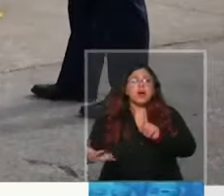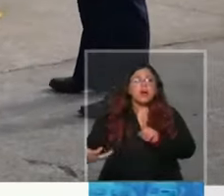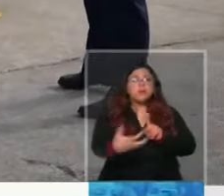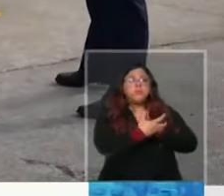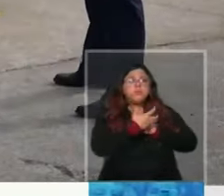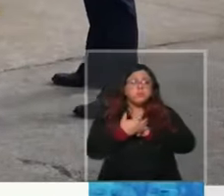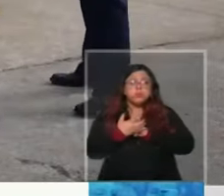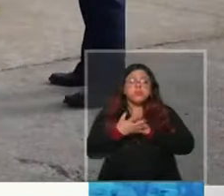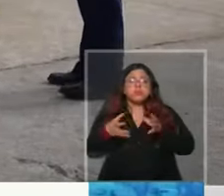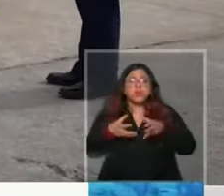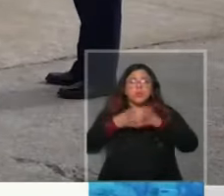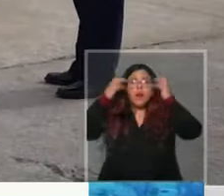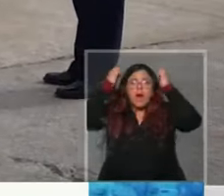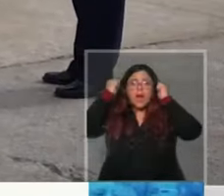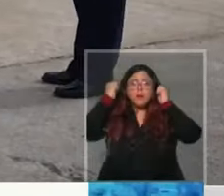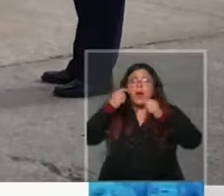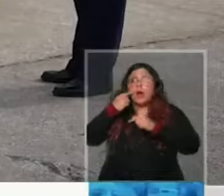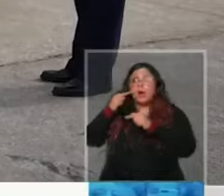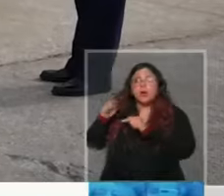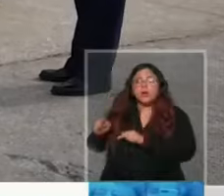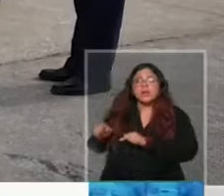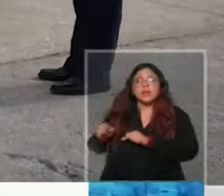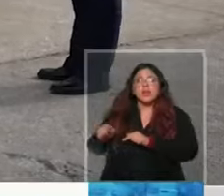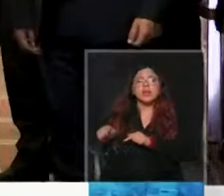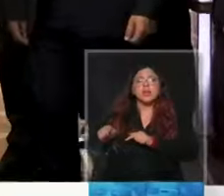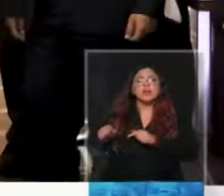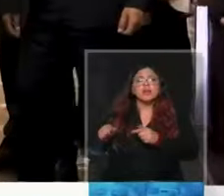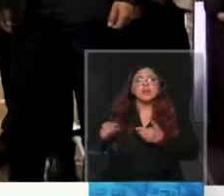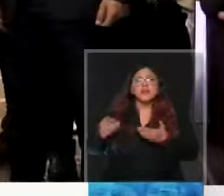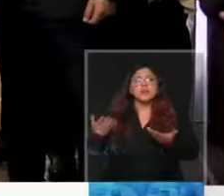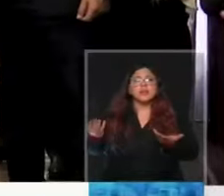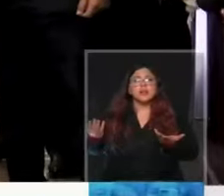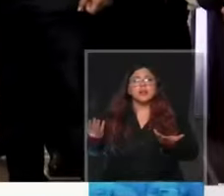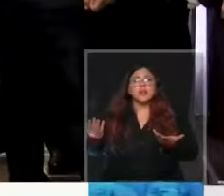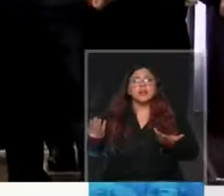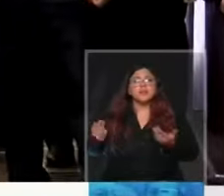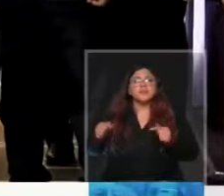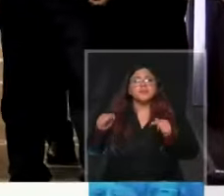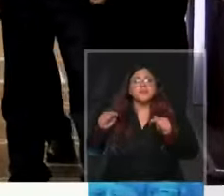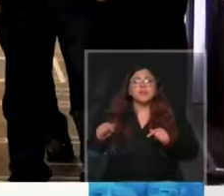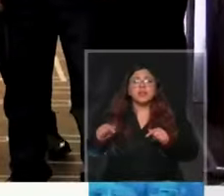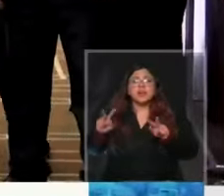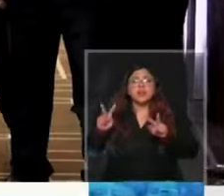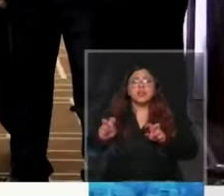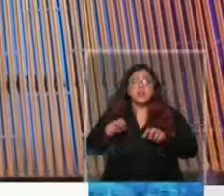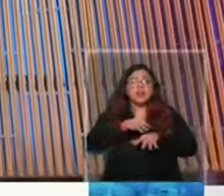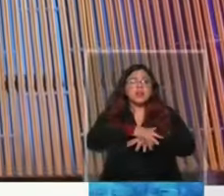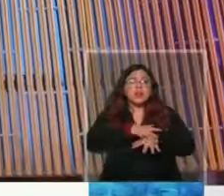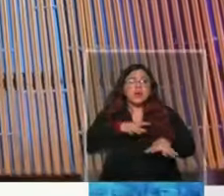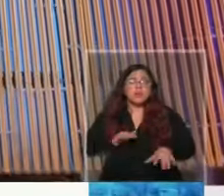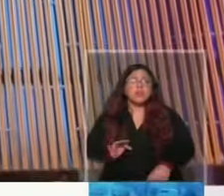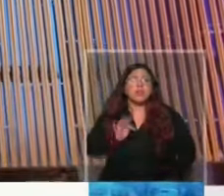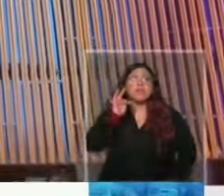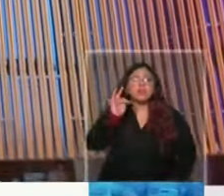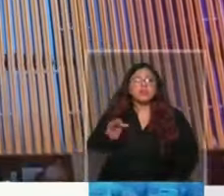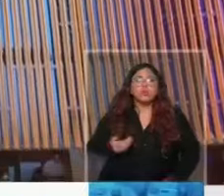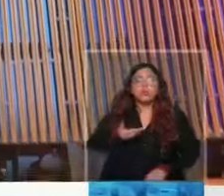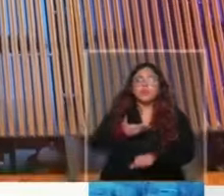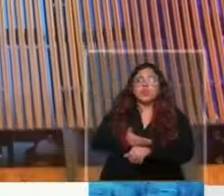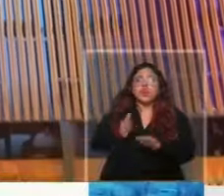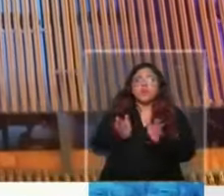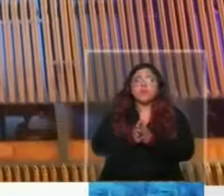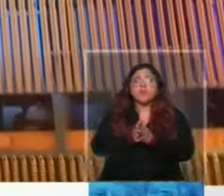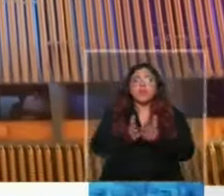por Hamas. Luego de esto, llegó a Naciones Unidas. En la cumbre del futuro hizo un llamado claro y categórico a reformular la